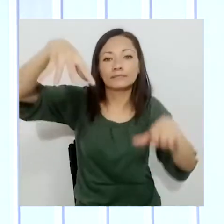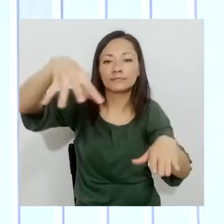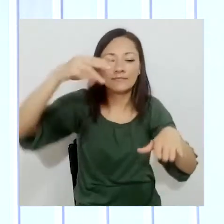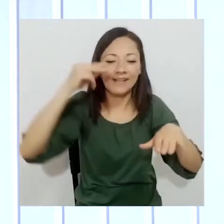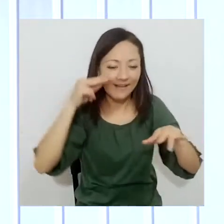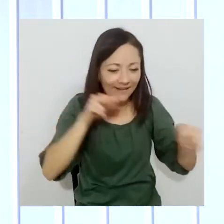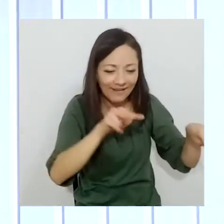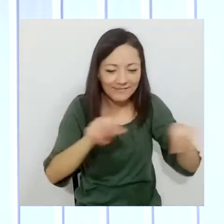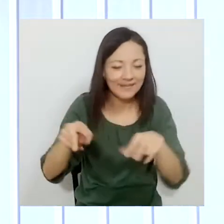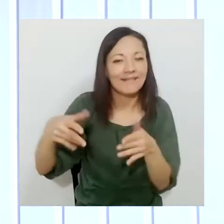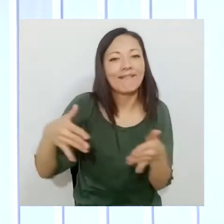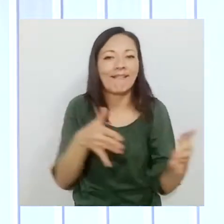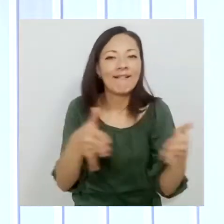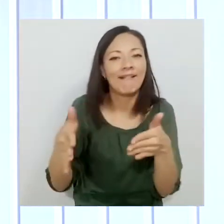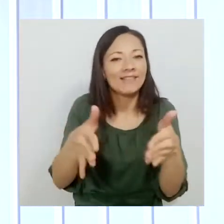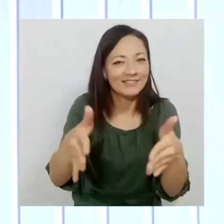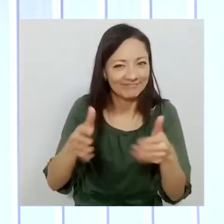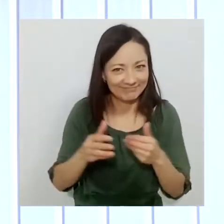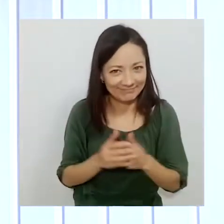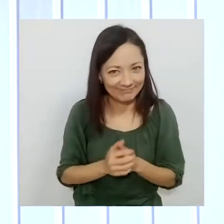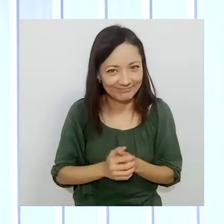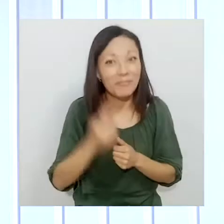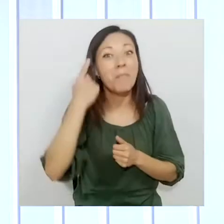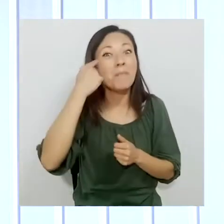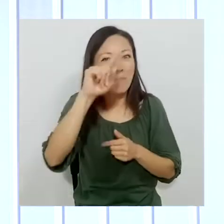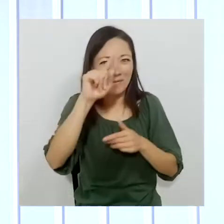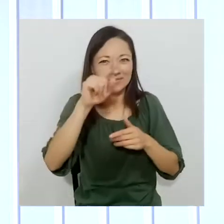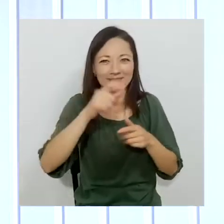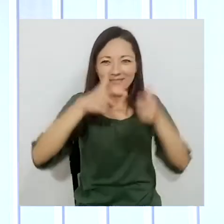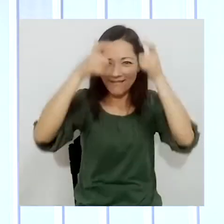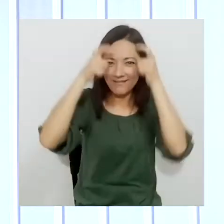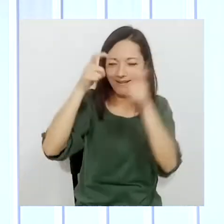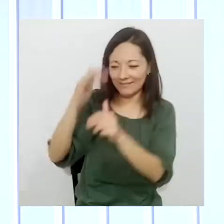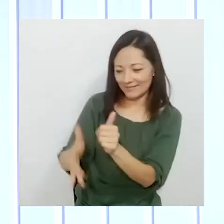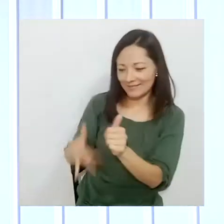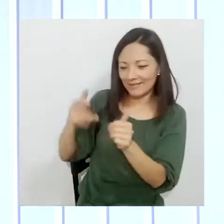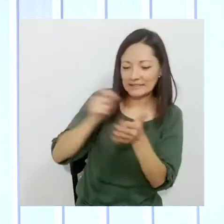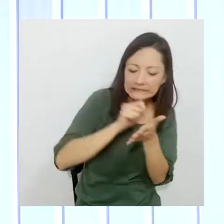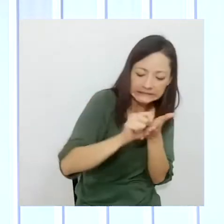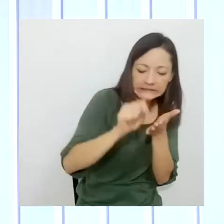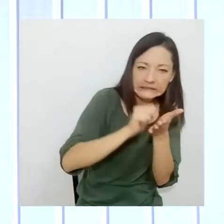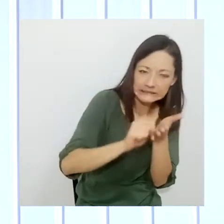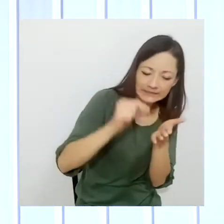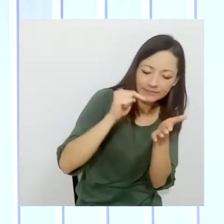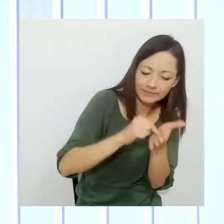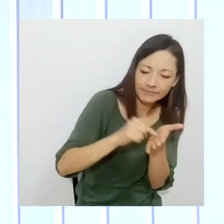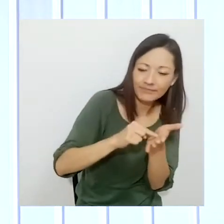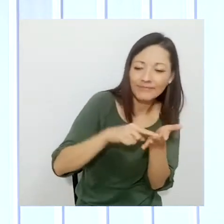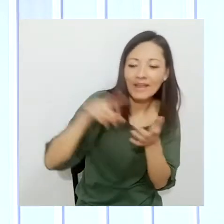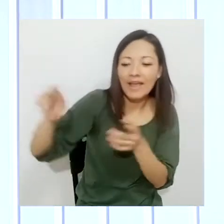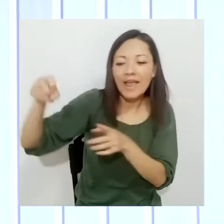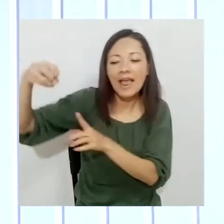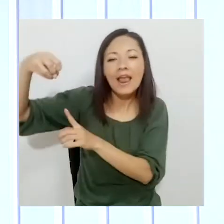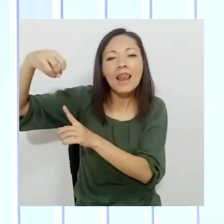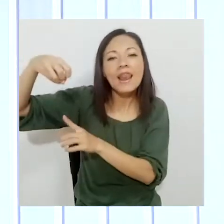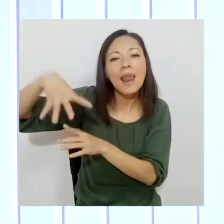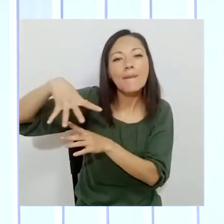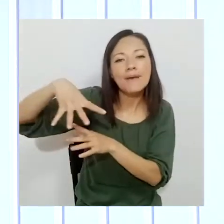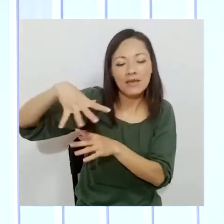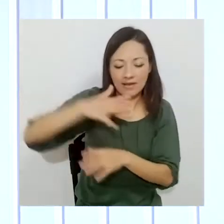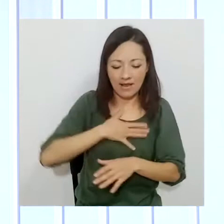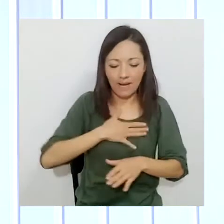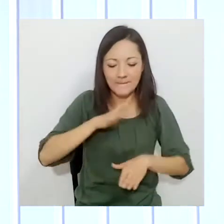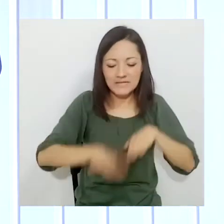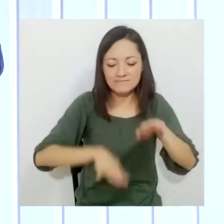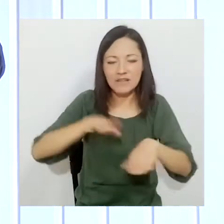iban llevando las pisadas. Por eso dice: lámpara es a mis pies tu palabra y lumbrera a mi